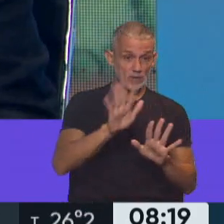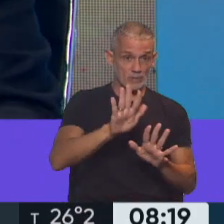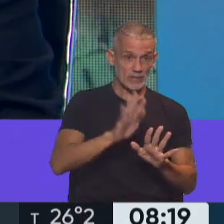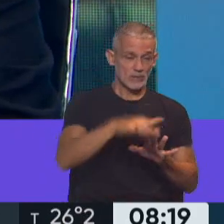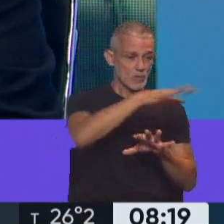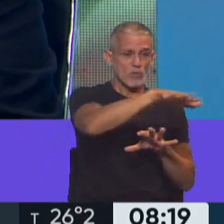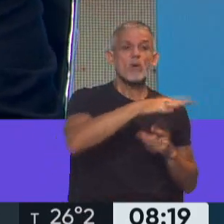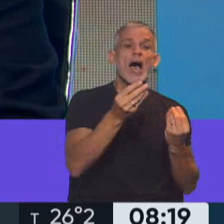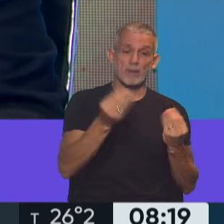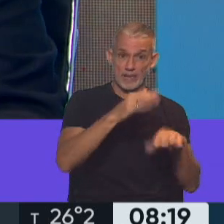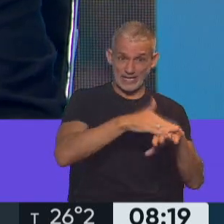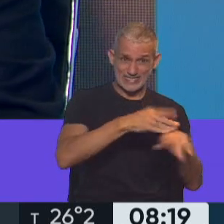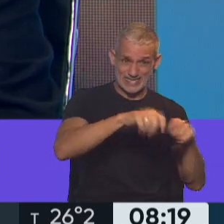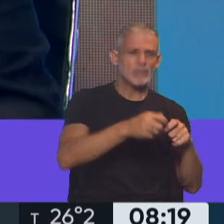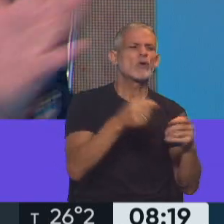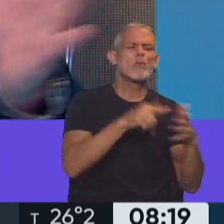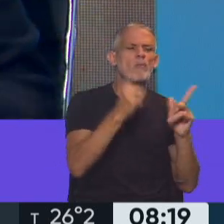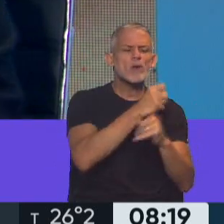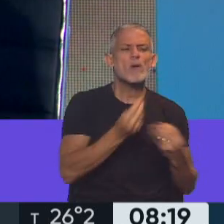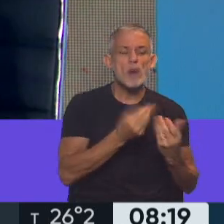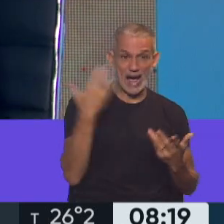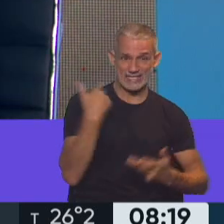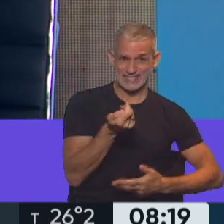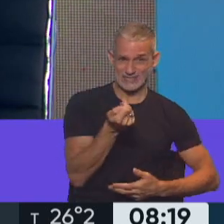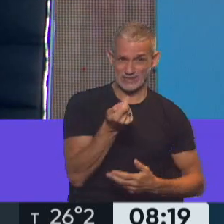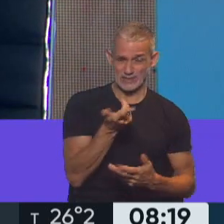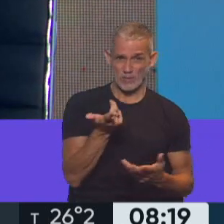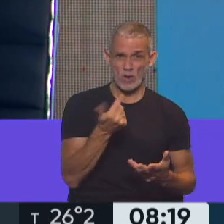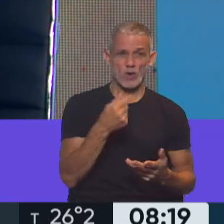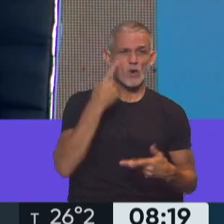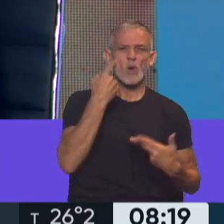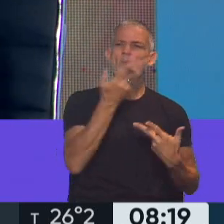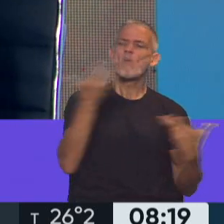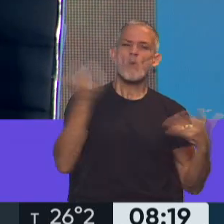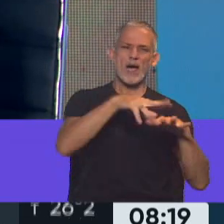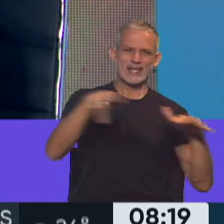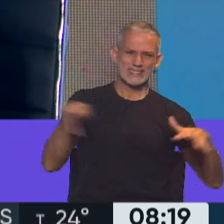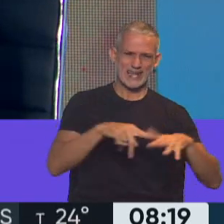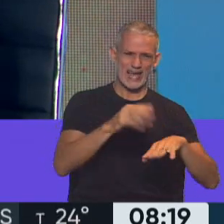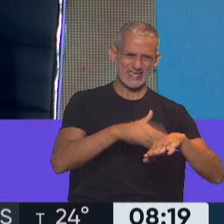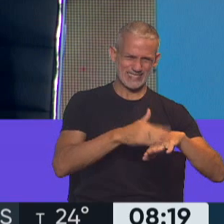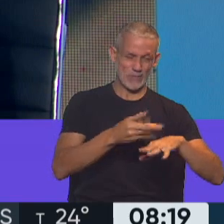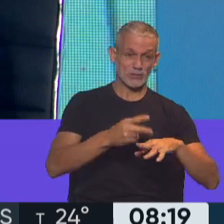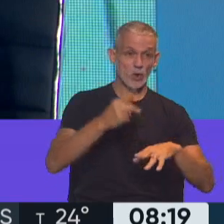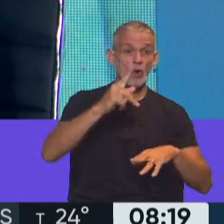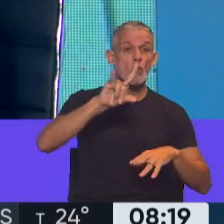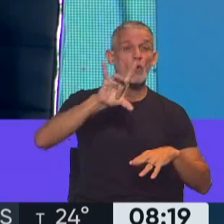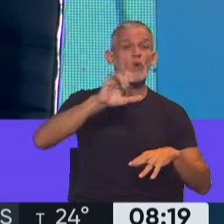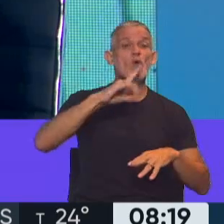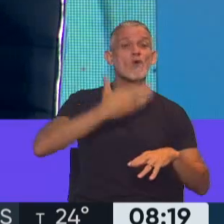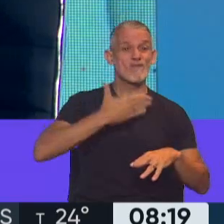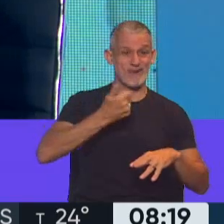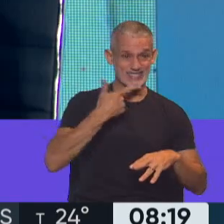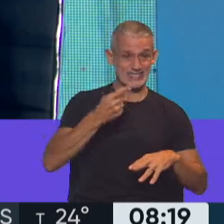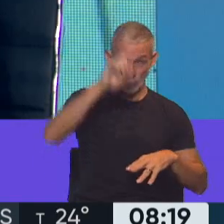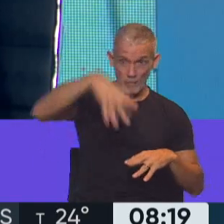uno de los sectores. ¿Qué pasa con el sector del calzado? ¿Dónde está la dificultad? Hace pocos días fue la exposición de calzado, estuvo Matías Culfas justamente en la exposición, y lo